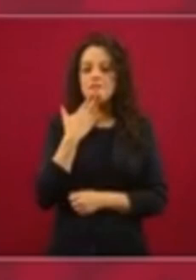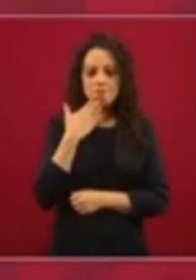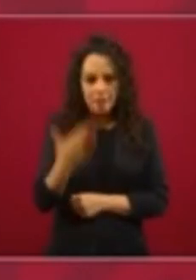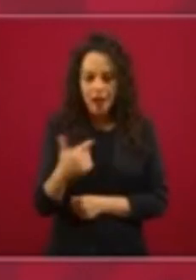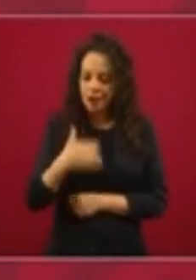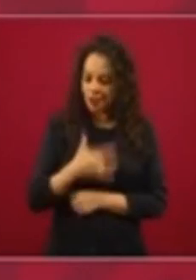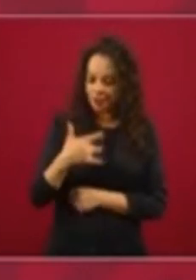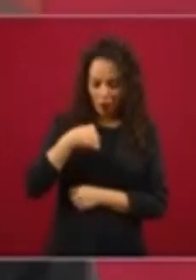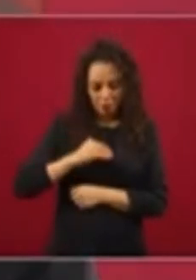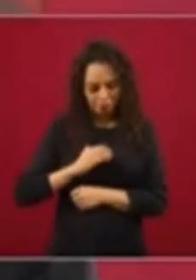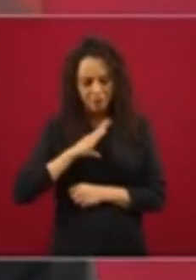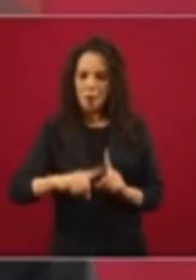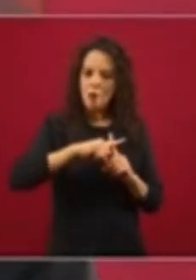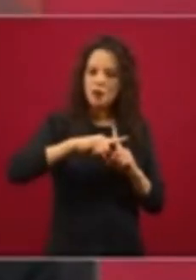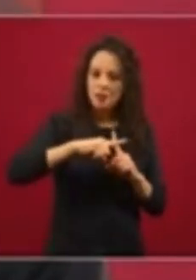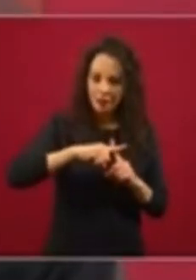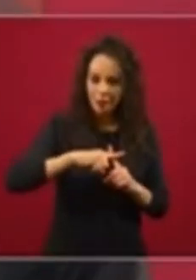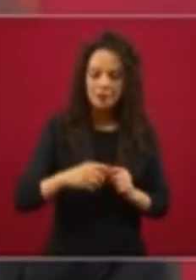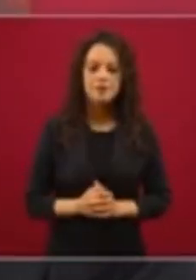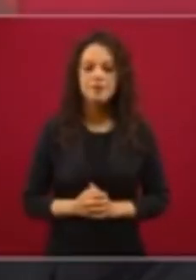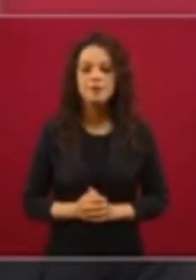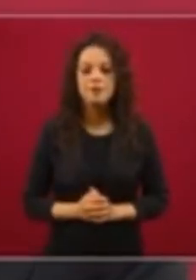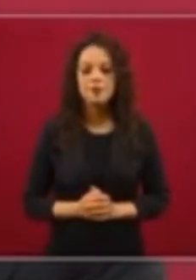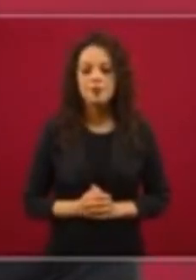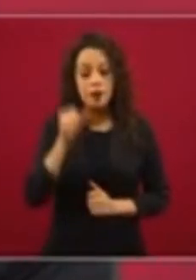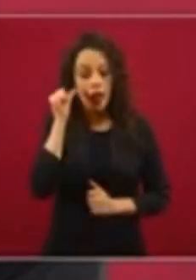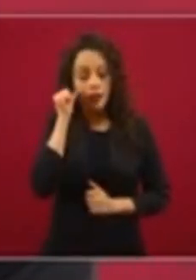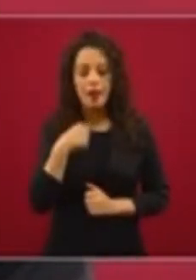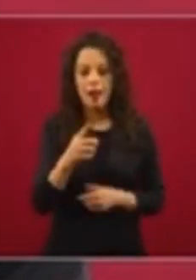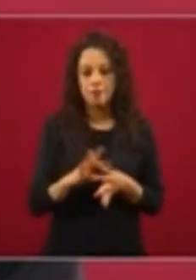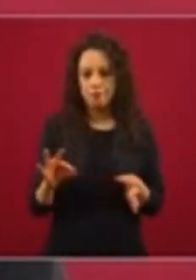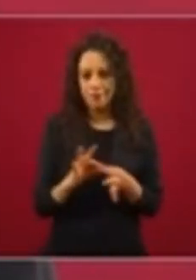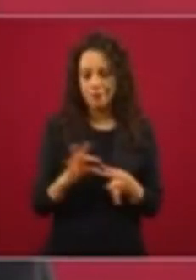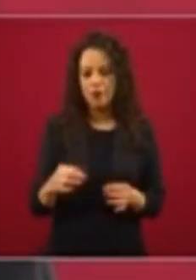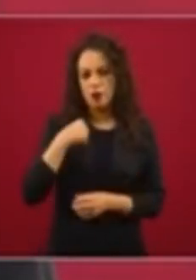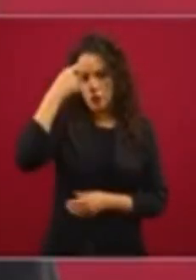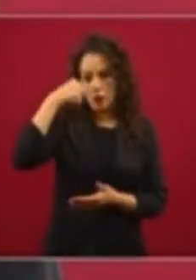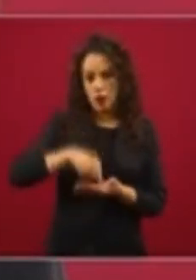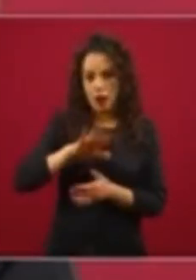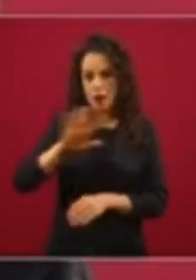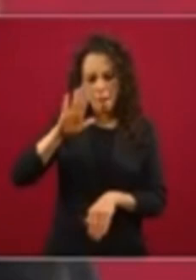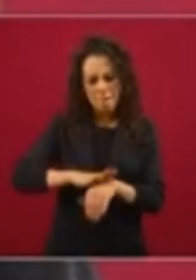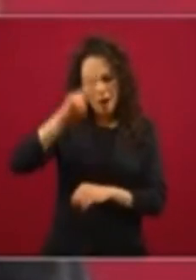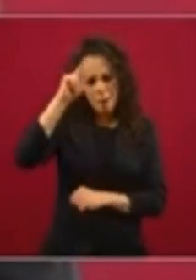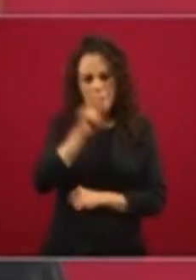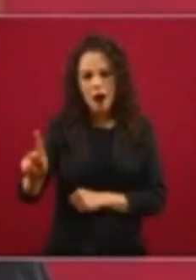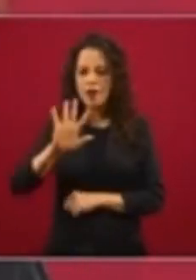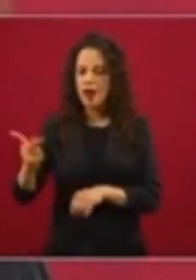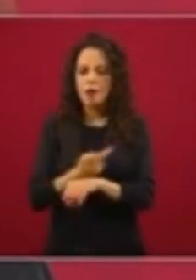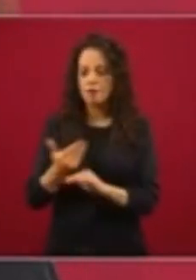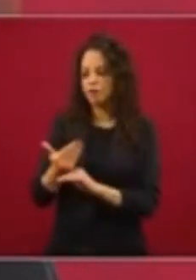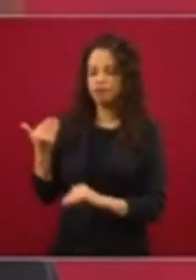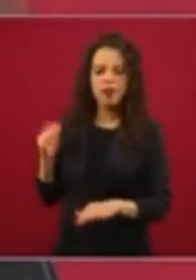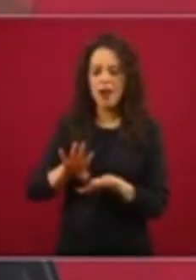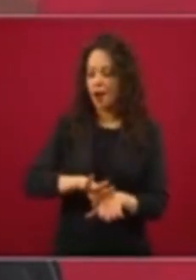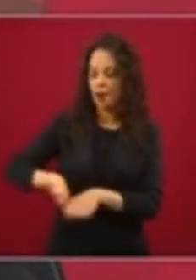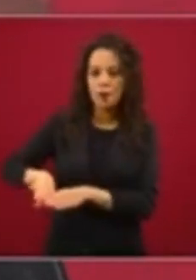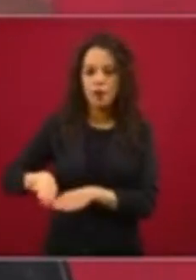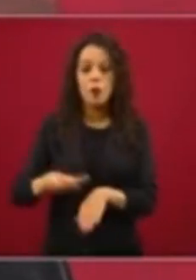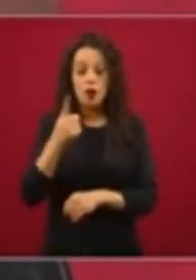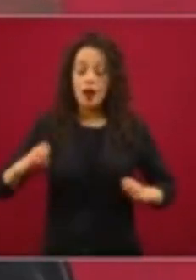estoy optimista. Ayer lo comentaba, siento que ya pasó lo peor, tanto por la pandemia como